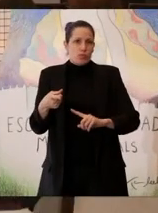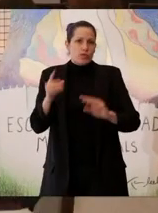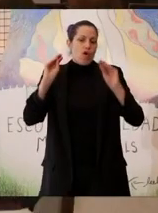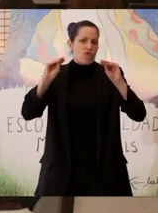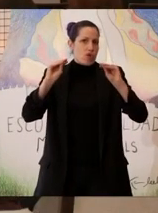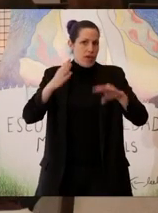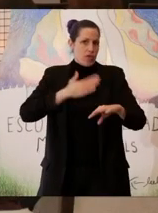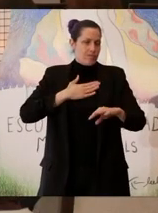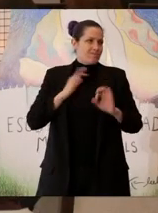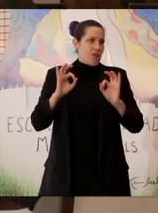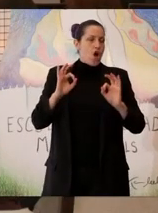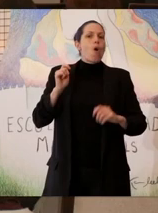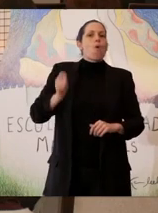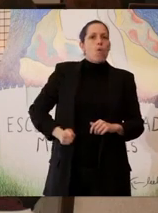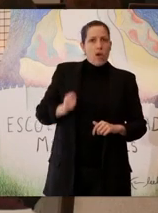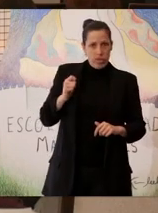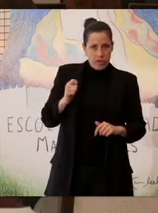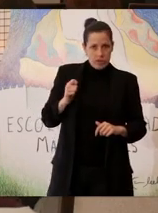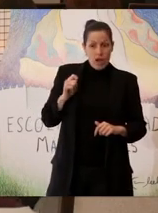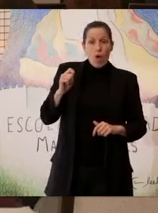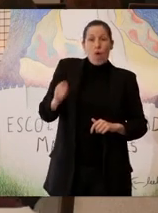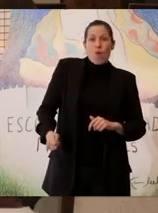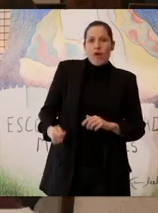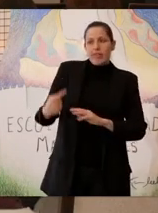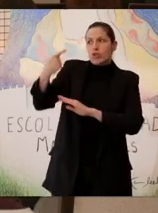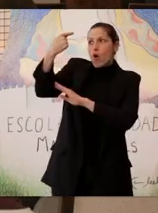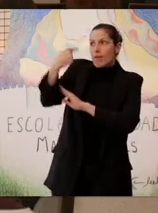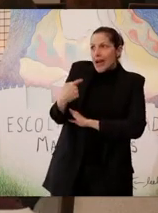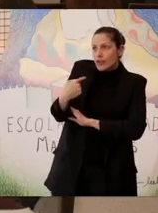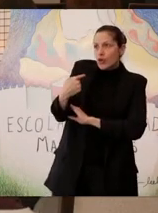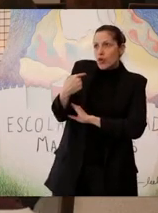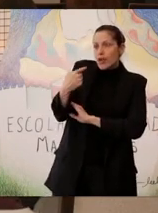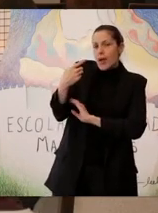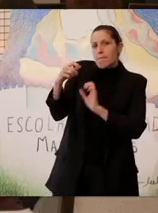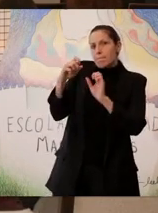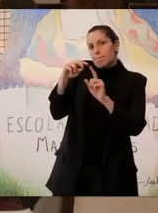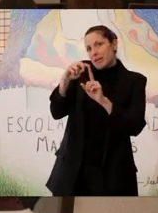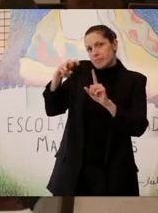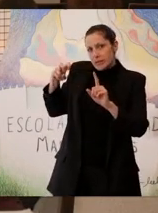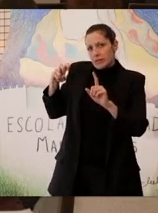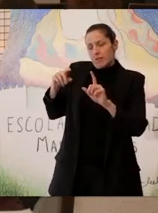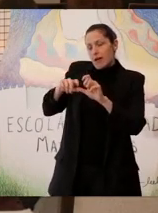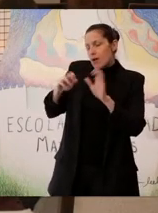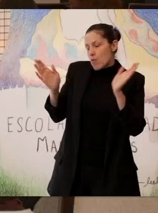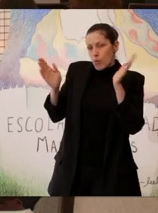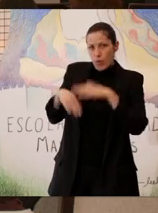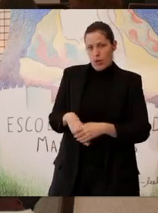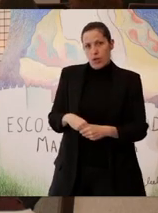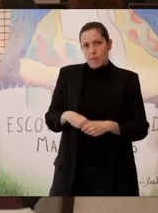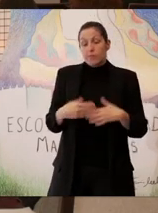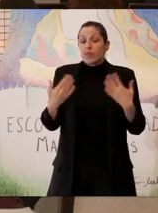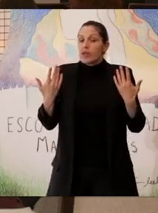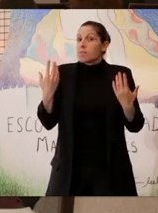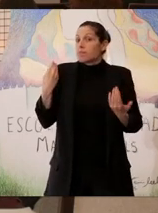esa formación no es obligatoria en perspectiva de género. ¿Vale? Entonces, ¿qué pasaba? Pues lo mismo que pasaba con los